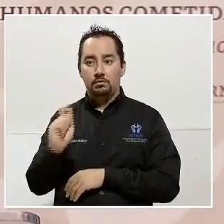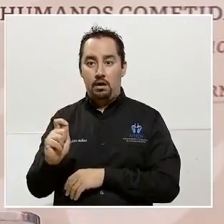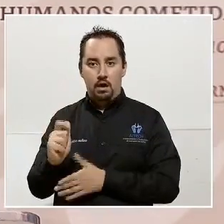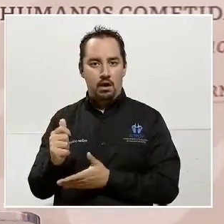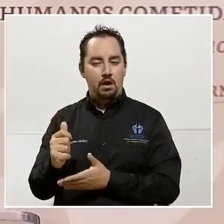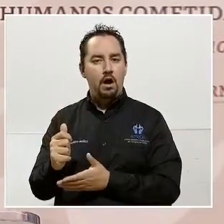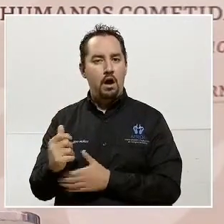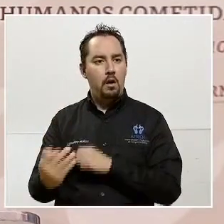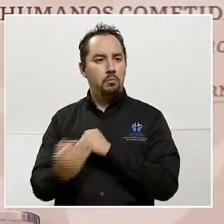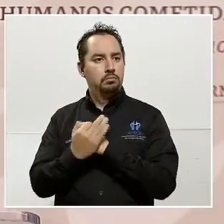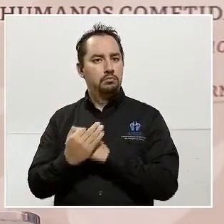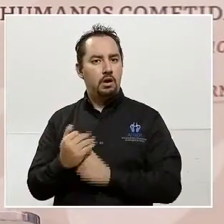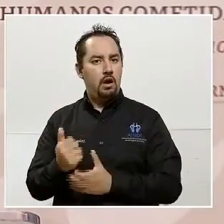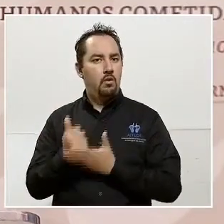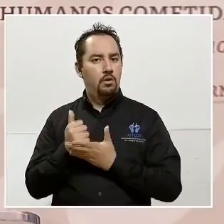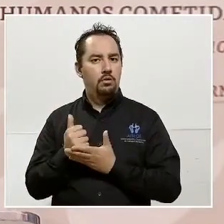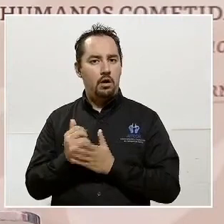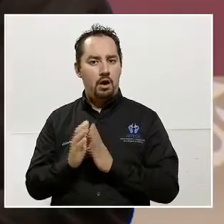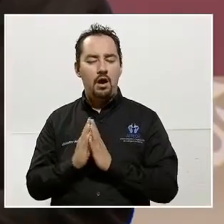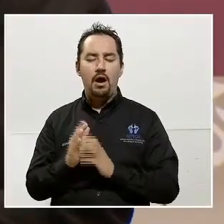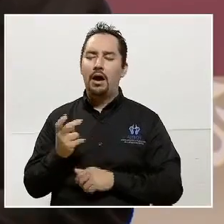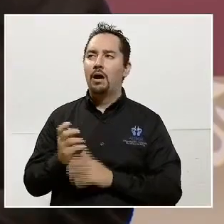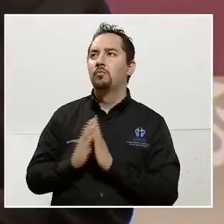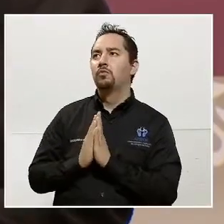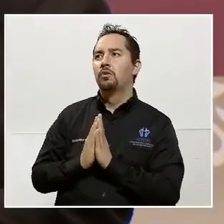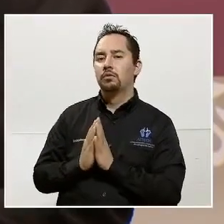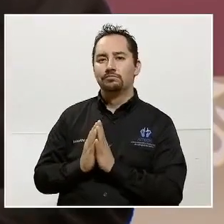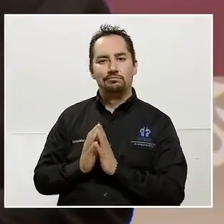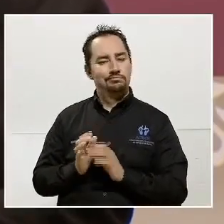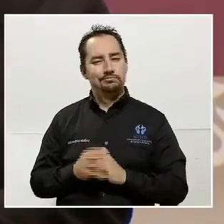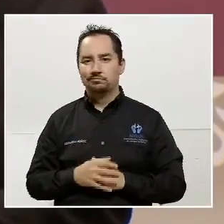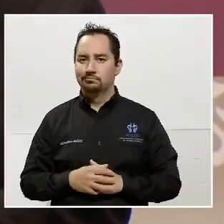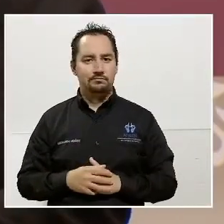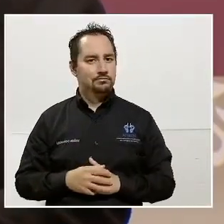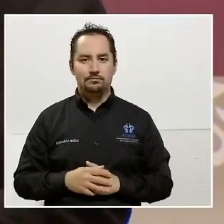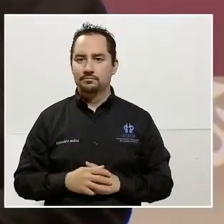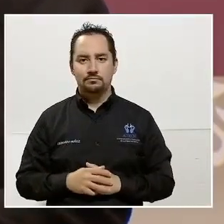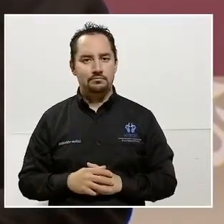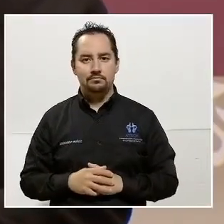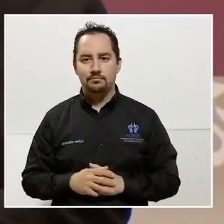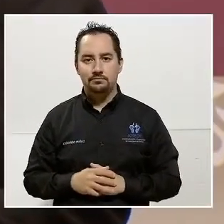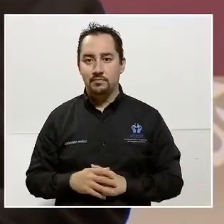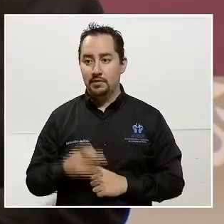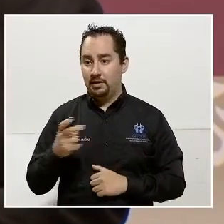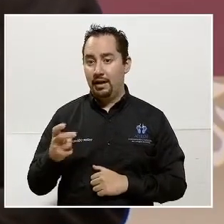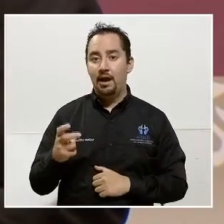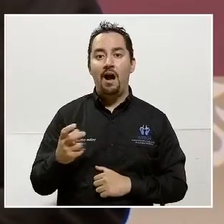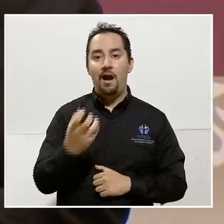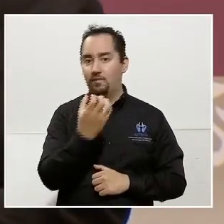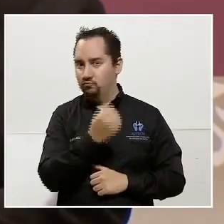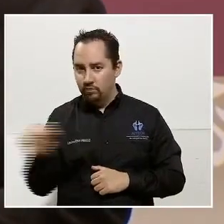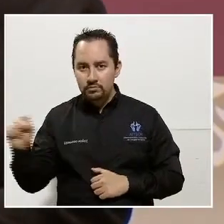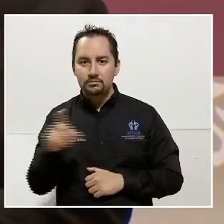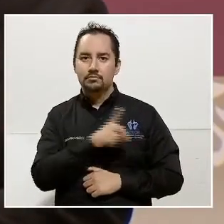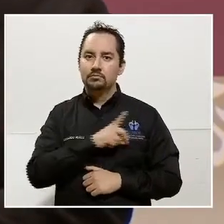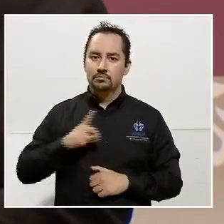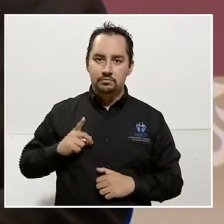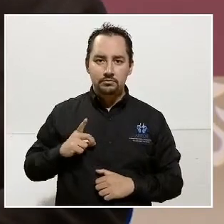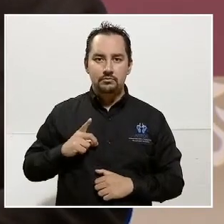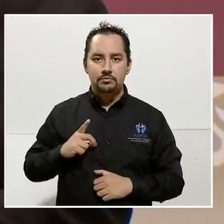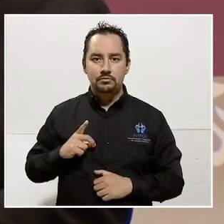una concesión para las familias y los colectivos reunidos en esta ocasión. Es una obligación